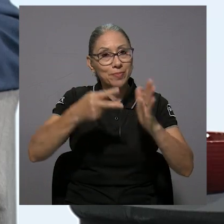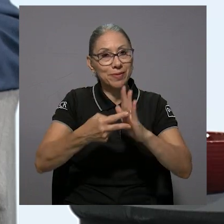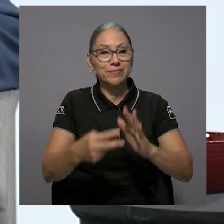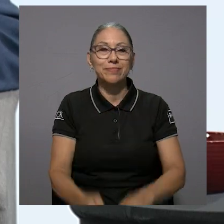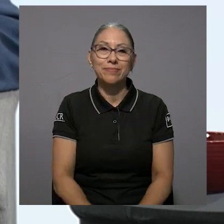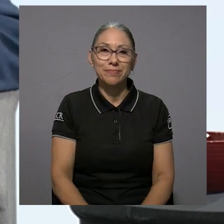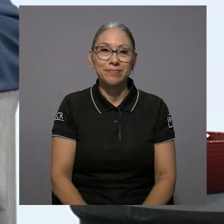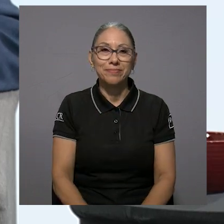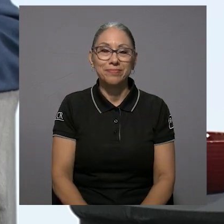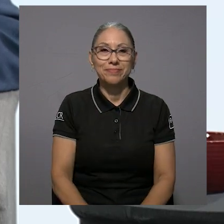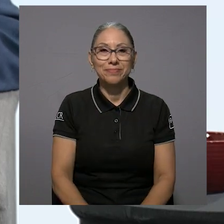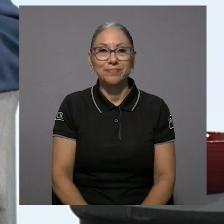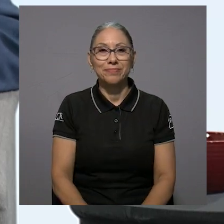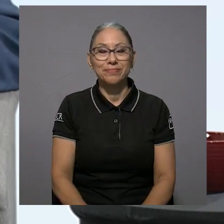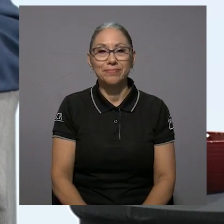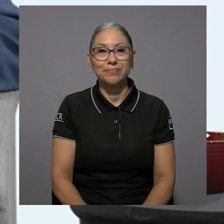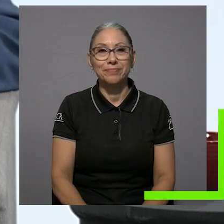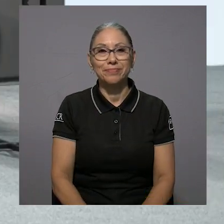sección Conceptos.